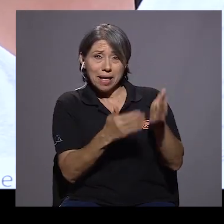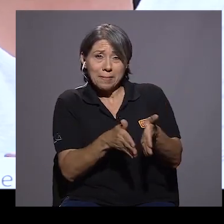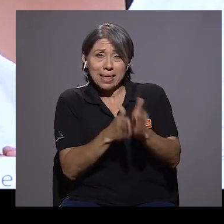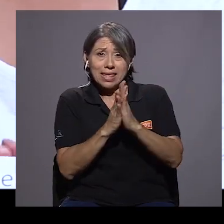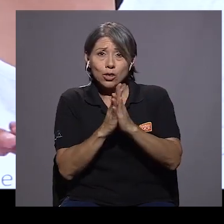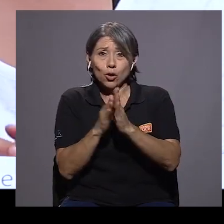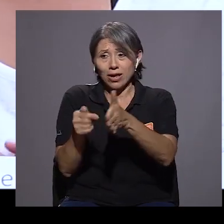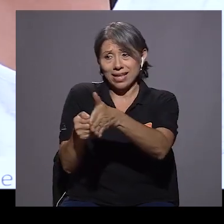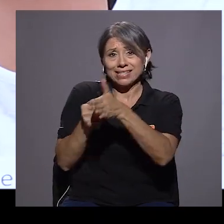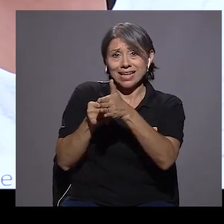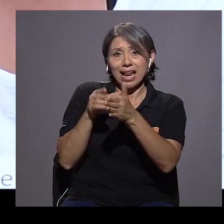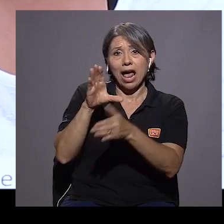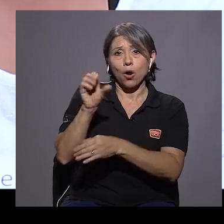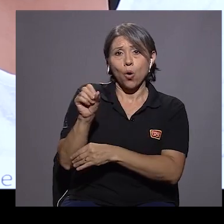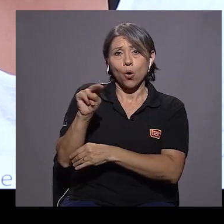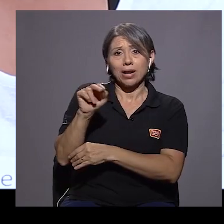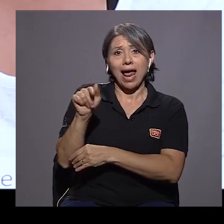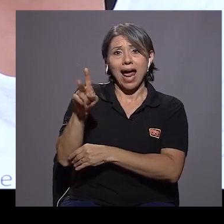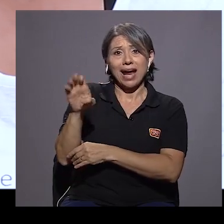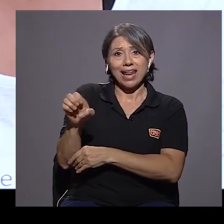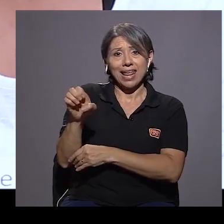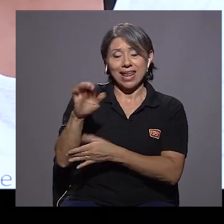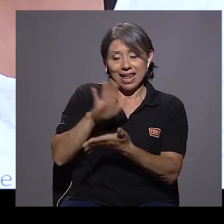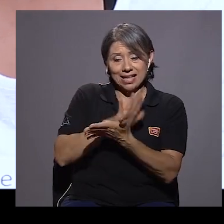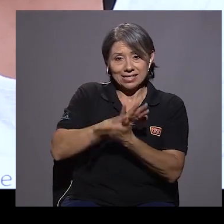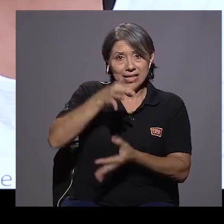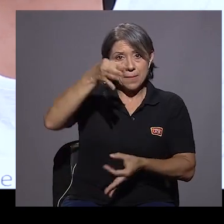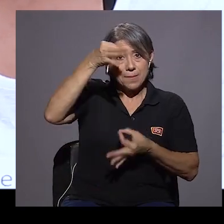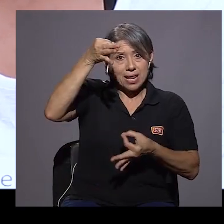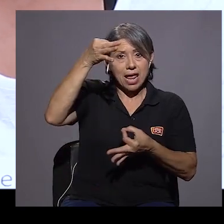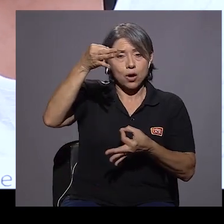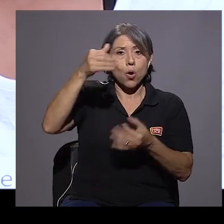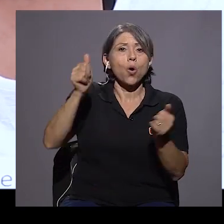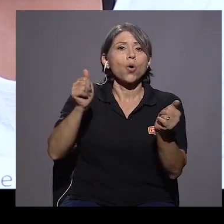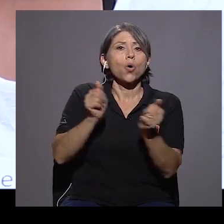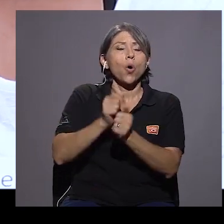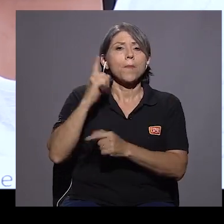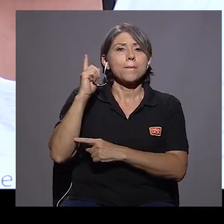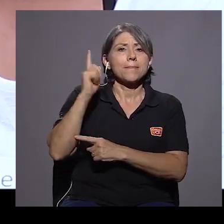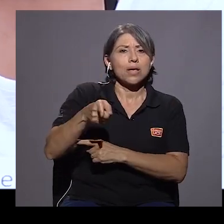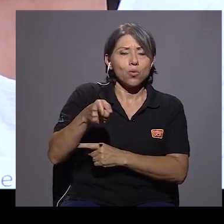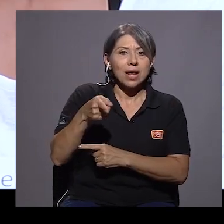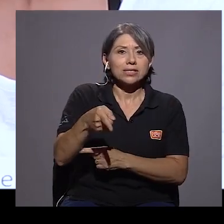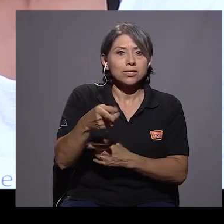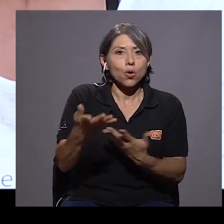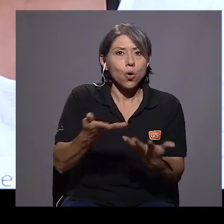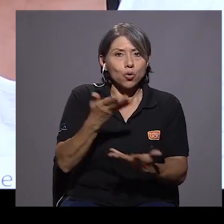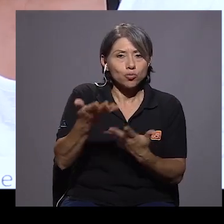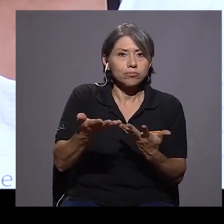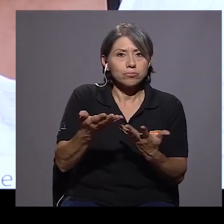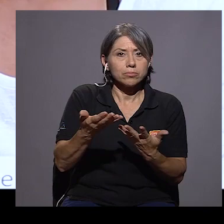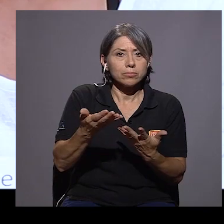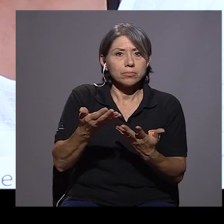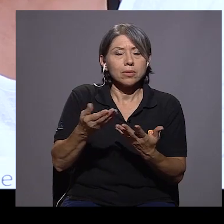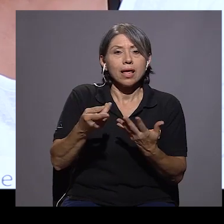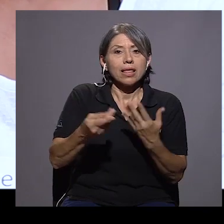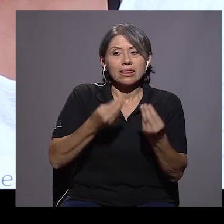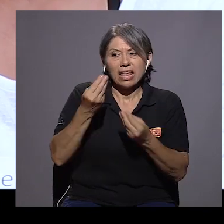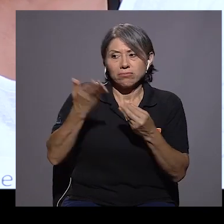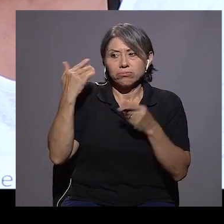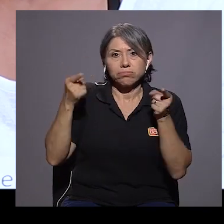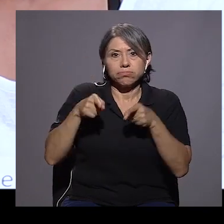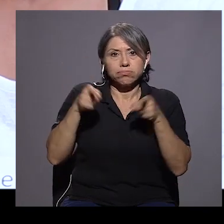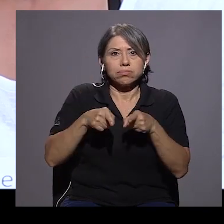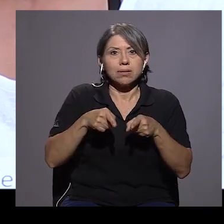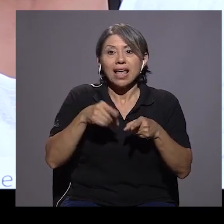petitorio que se le va a exigir a CONARE con estas acciones determinadas va a ser un pliego de carácter, o sea, con vinculación jurisprudente, es decir, va a